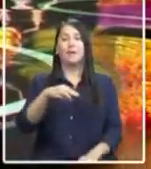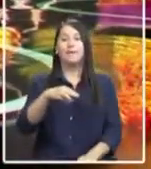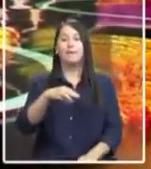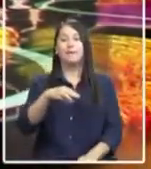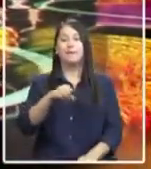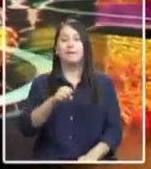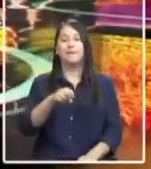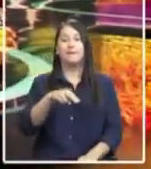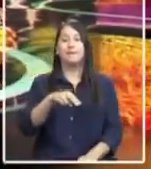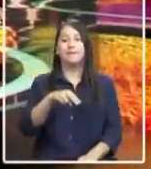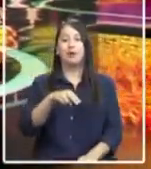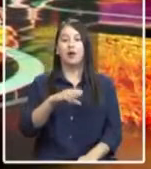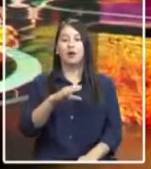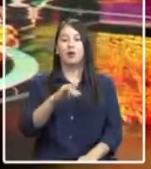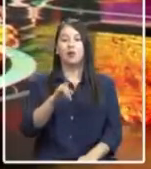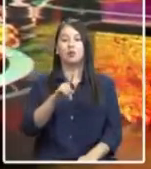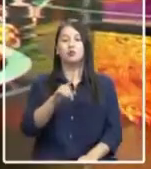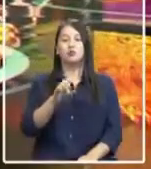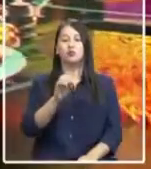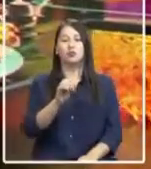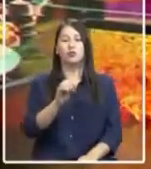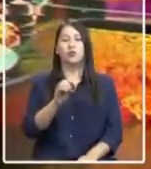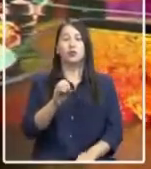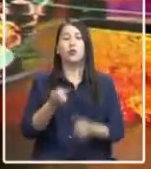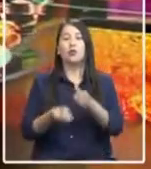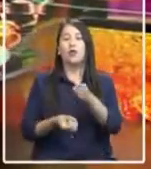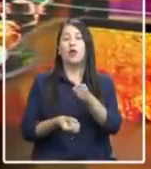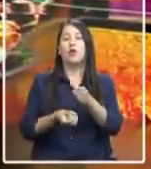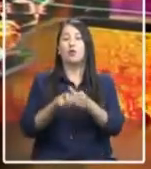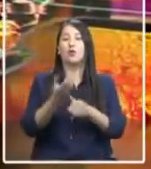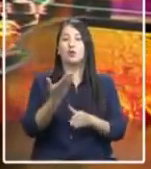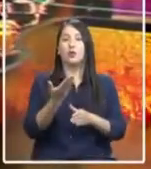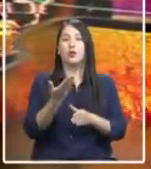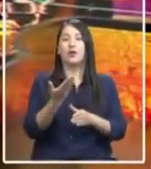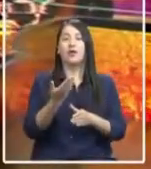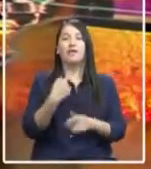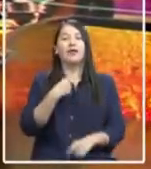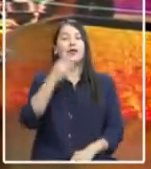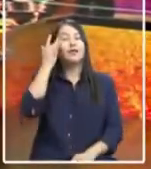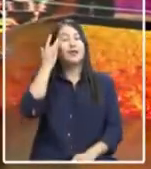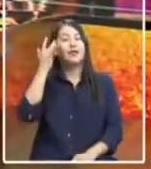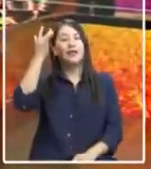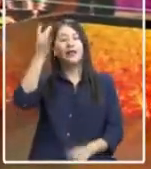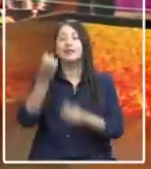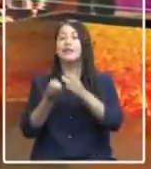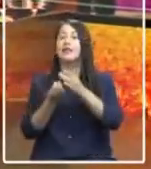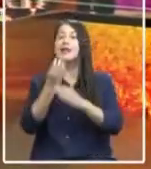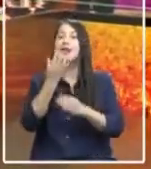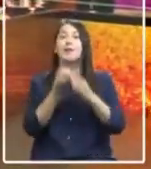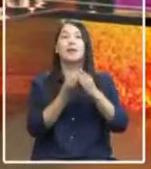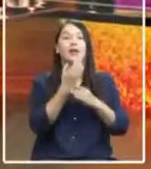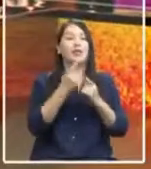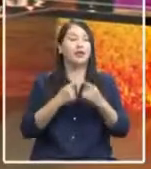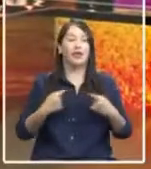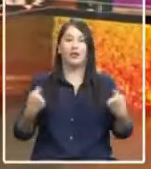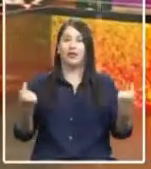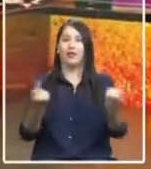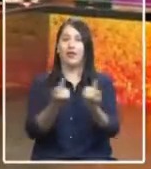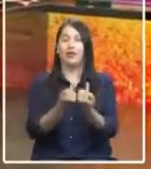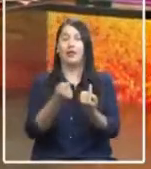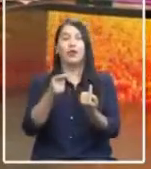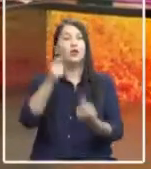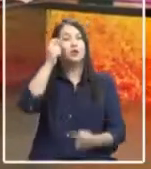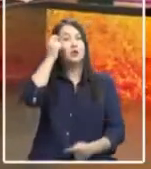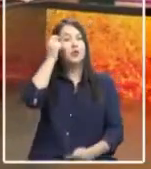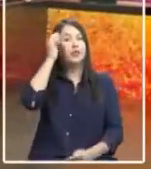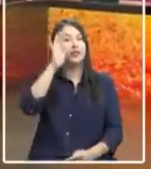a generar una nueva conciencia con la vegetación que nos rodea, la inteligencia de las plantas, haciendo eco en su teoría de